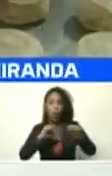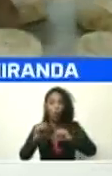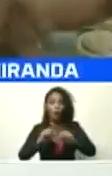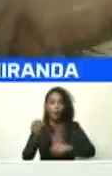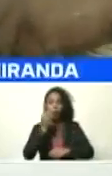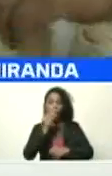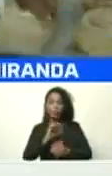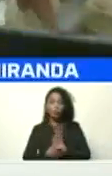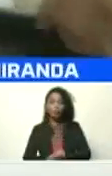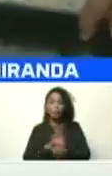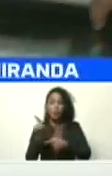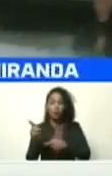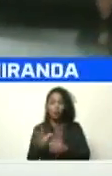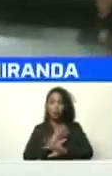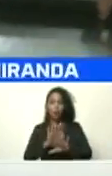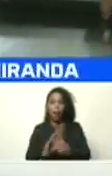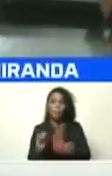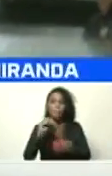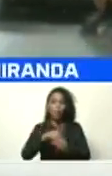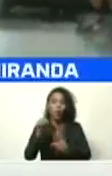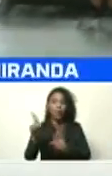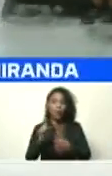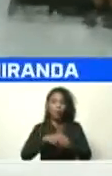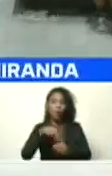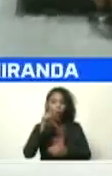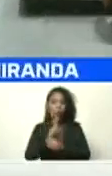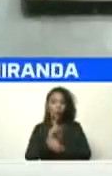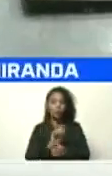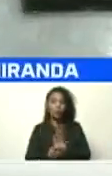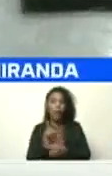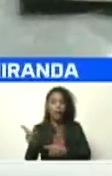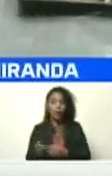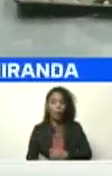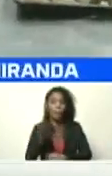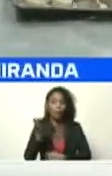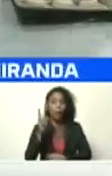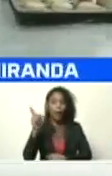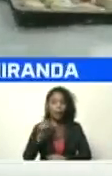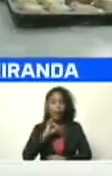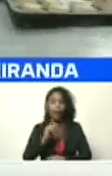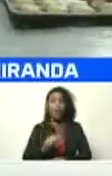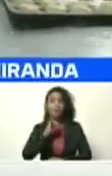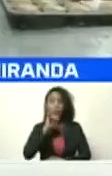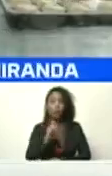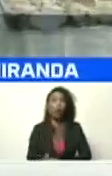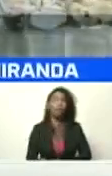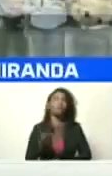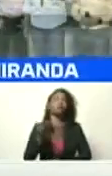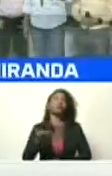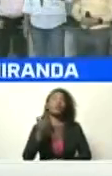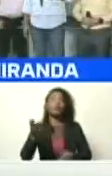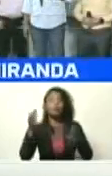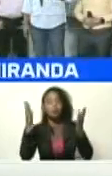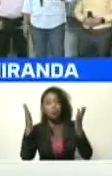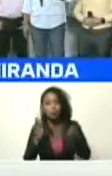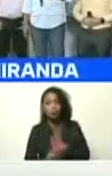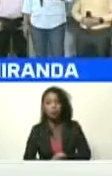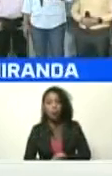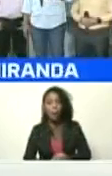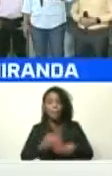alimento. Entonces ya estaría incorporado en este registro único. Correcto. Eso es muy importante. Eso es una buena noticia, registro único.